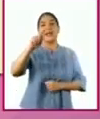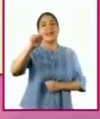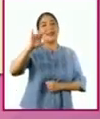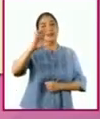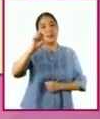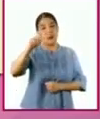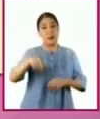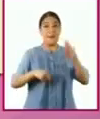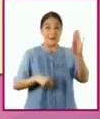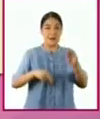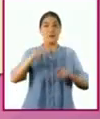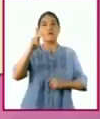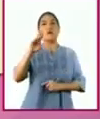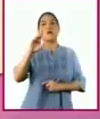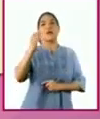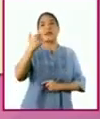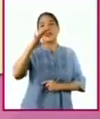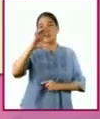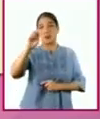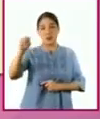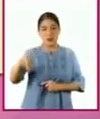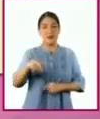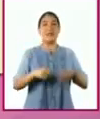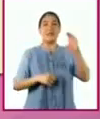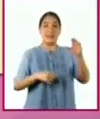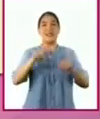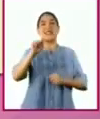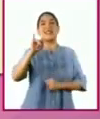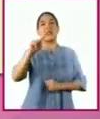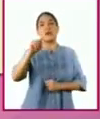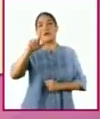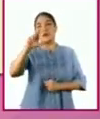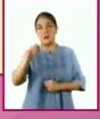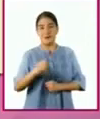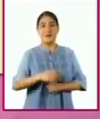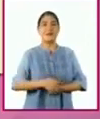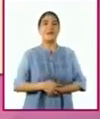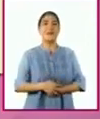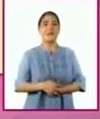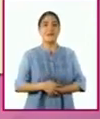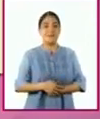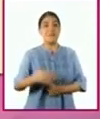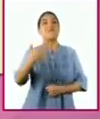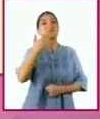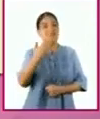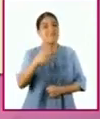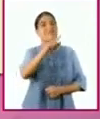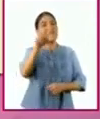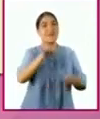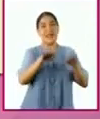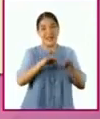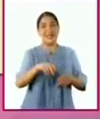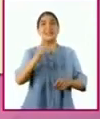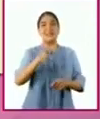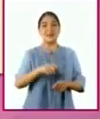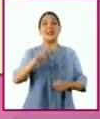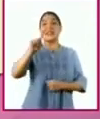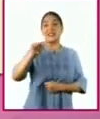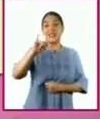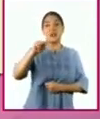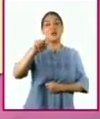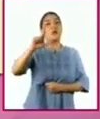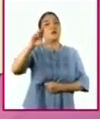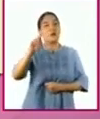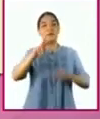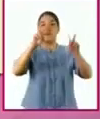B. Proyección. C. Título. Buen trabajo. El título del mapa nos debe indicar el